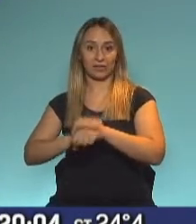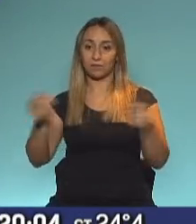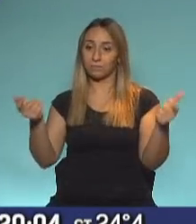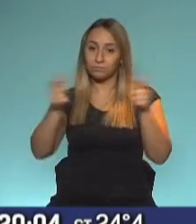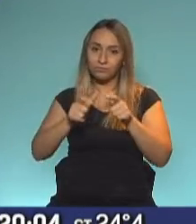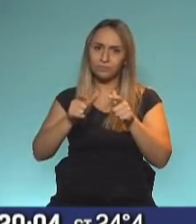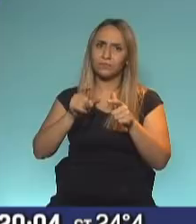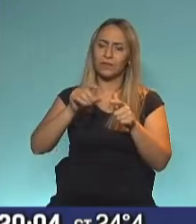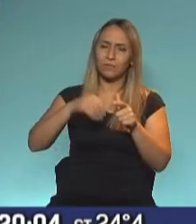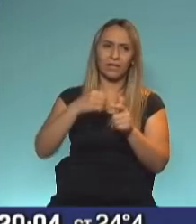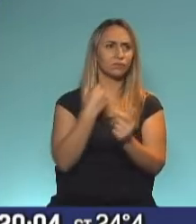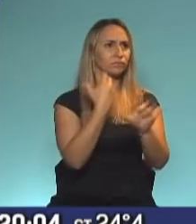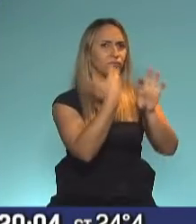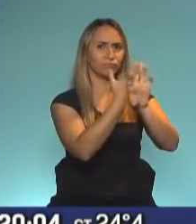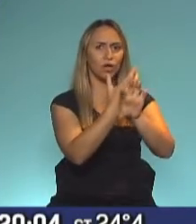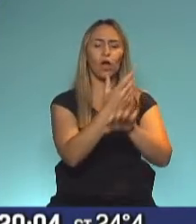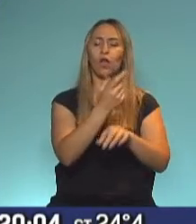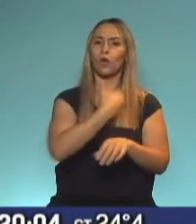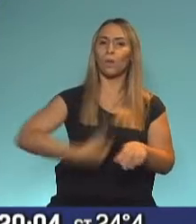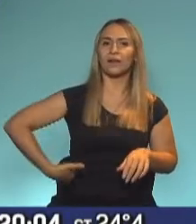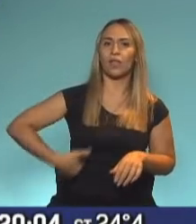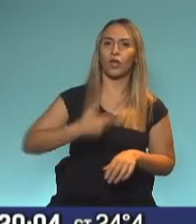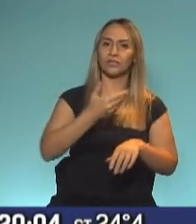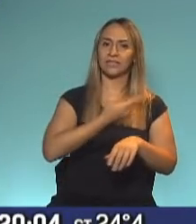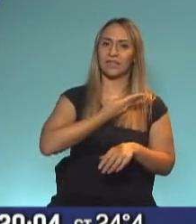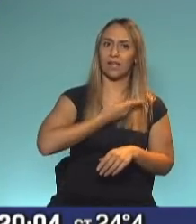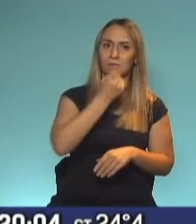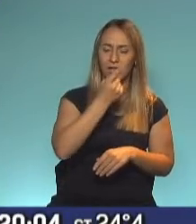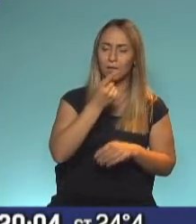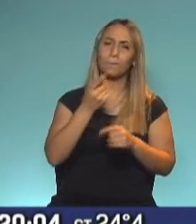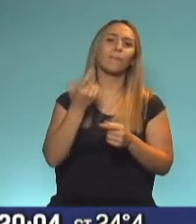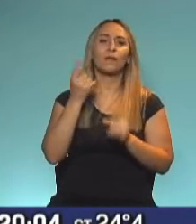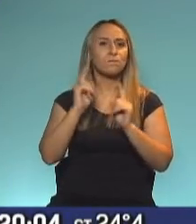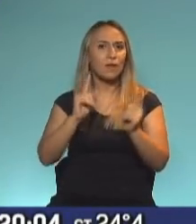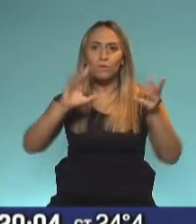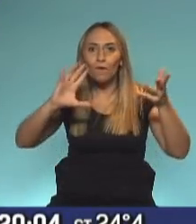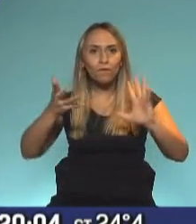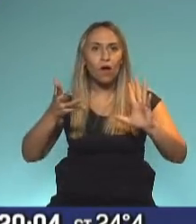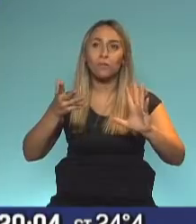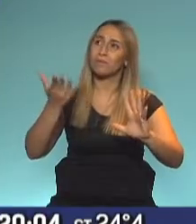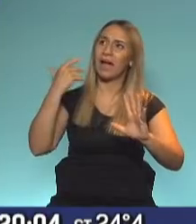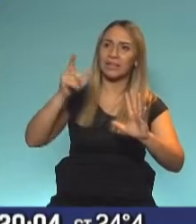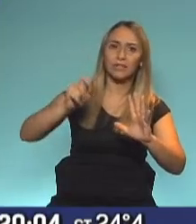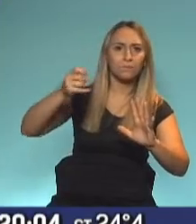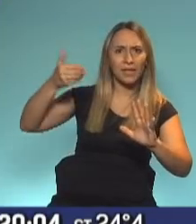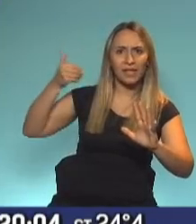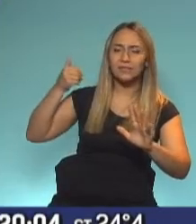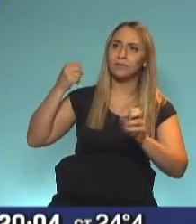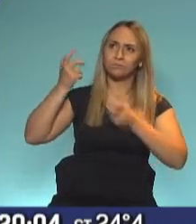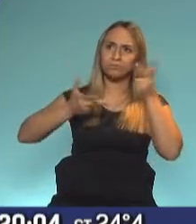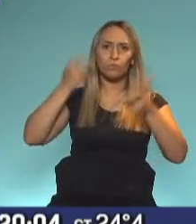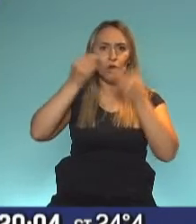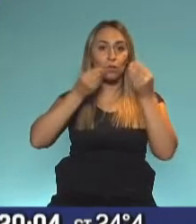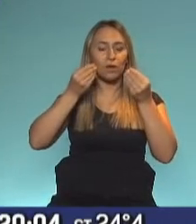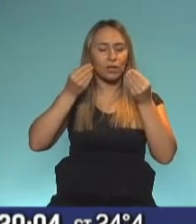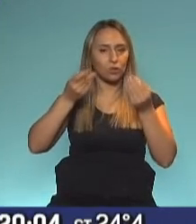Santa Fe. Bueno, con ese mismo molde del cual hablábamos hace meses y el cual nos empezaba a preocupar.